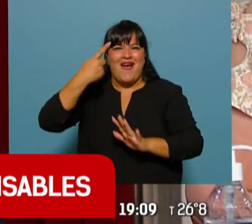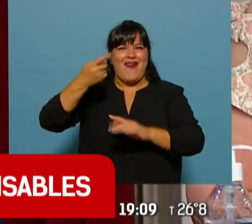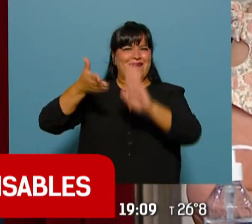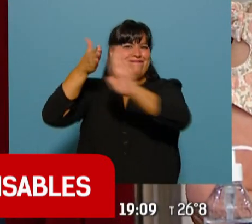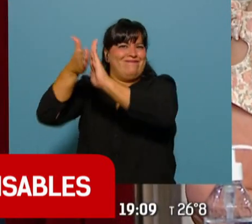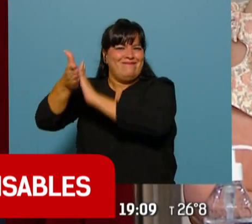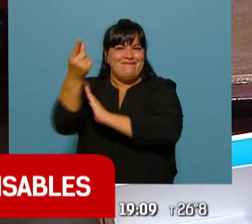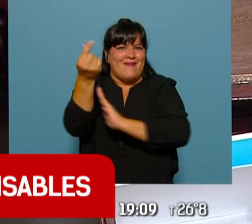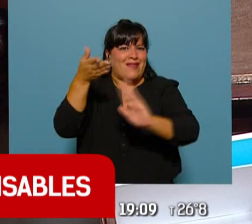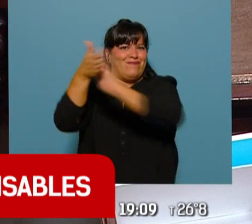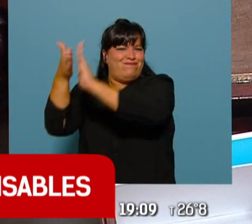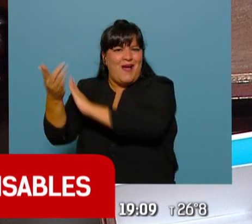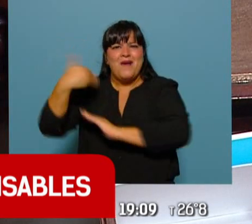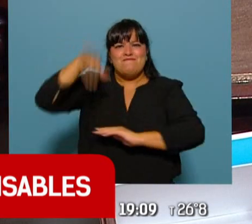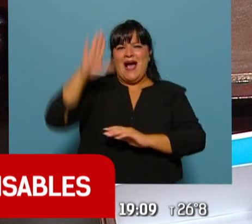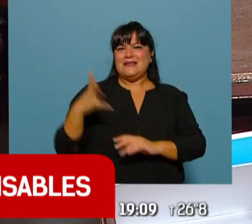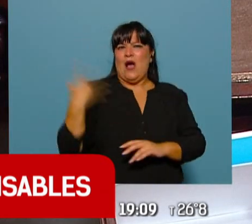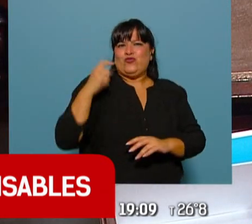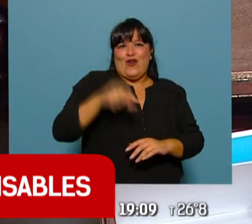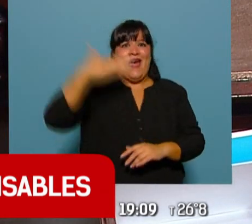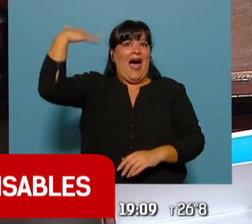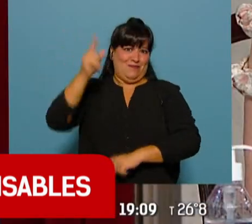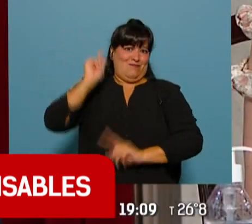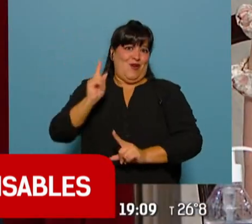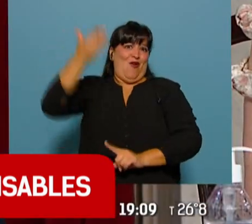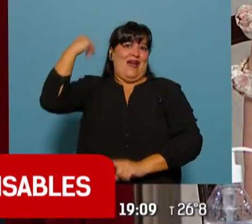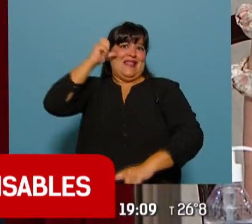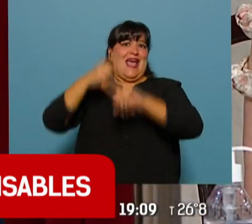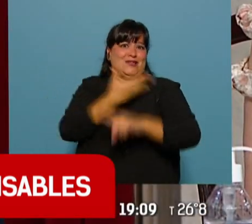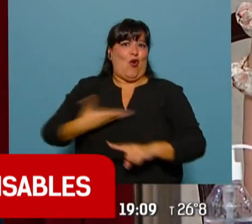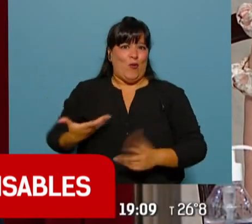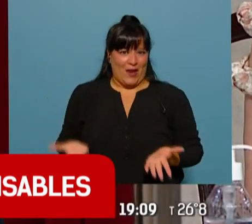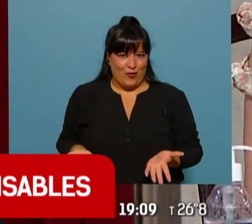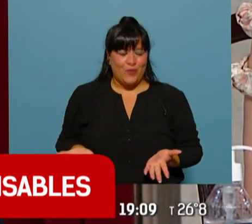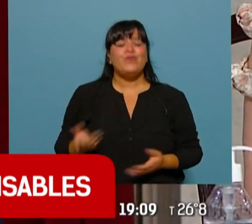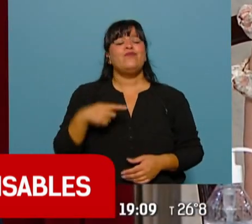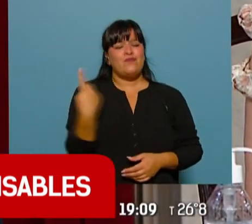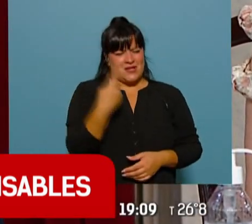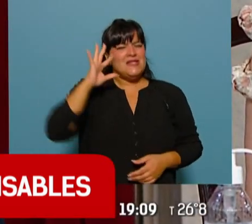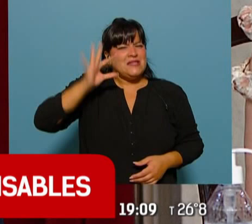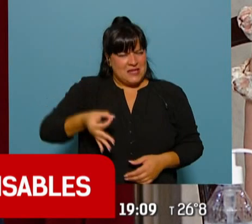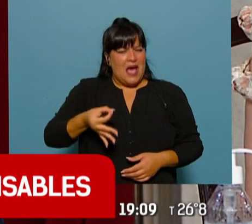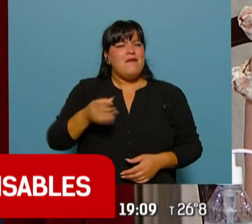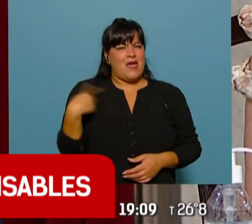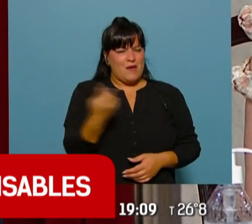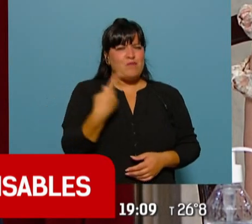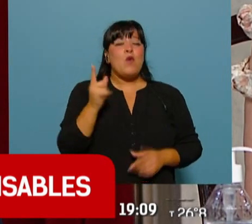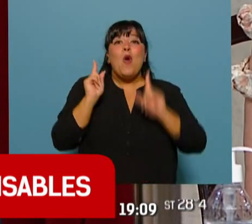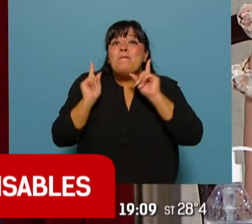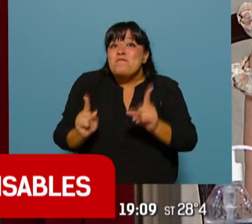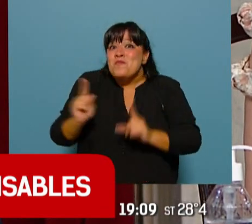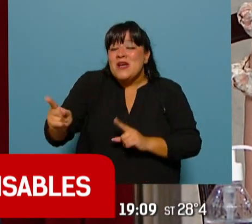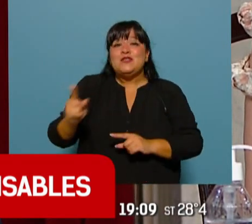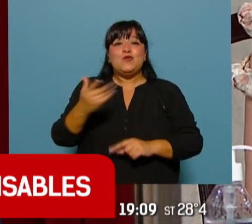la absoluta anuencia de las autoridades de entonces. Ahora sabemos también, por boca del